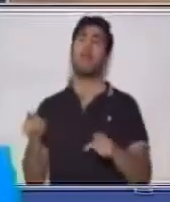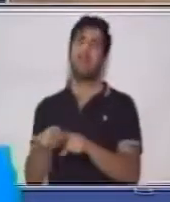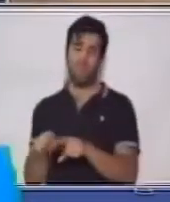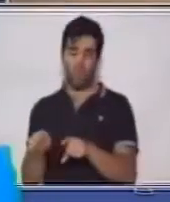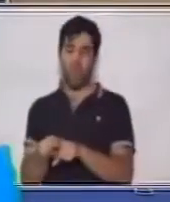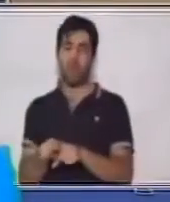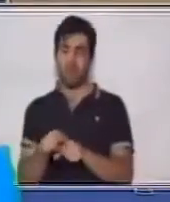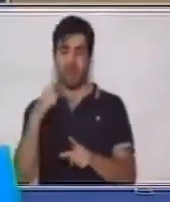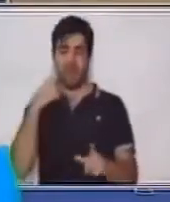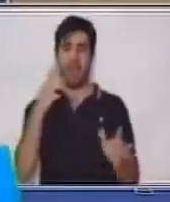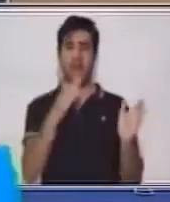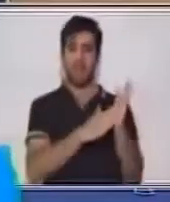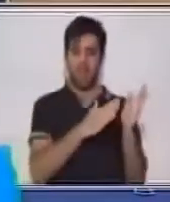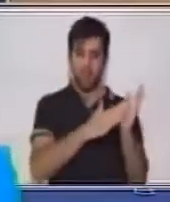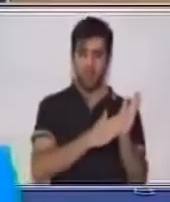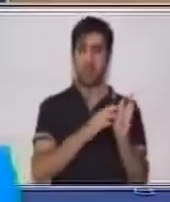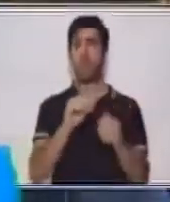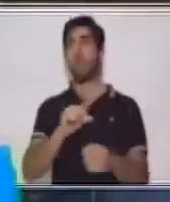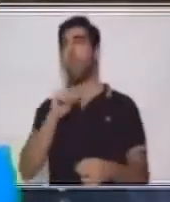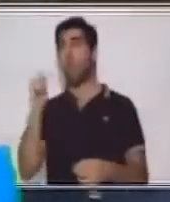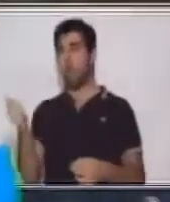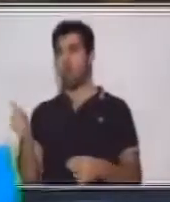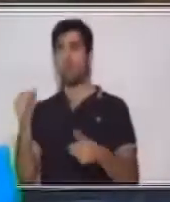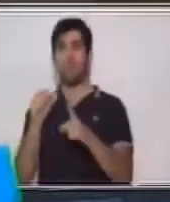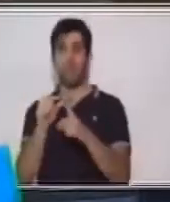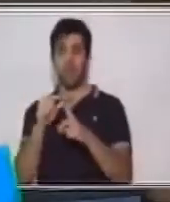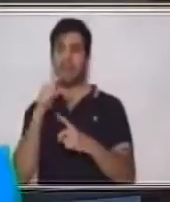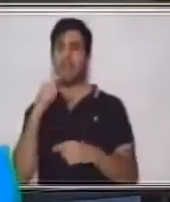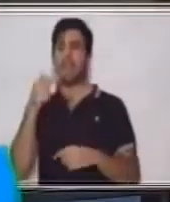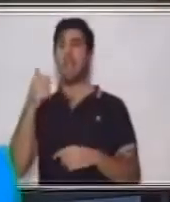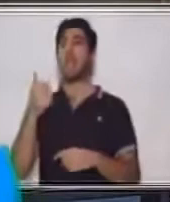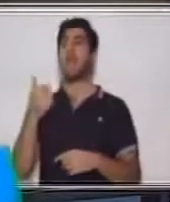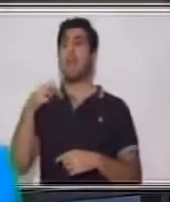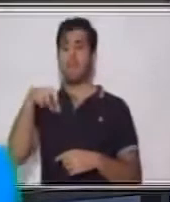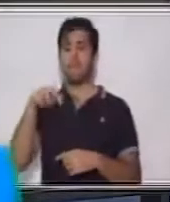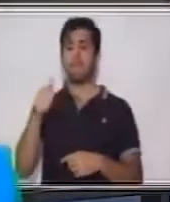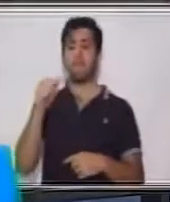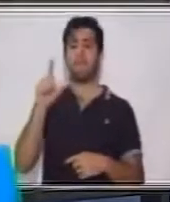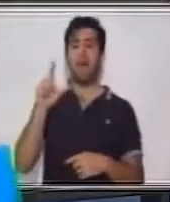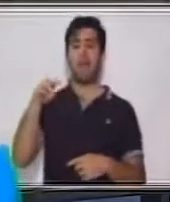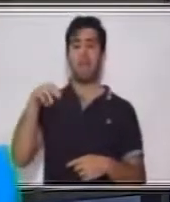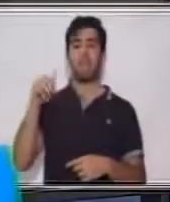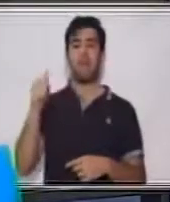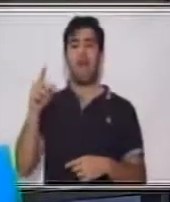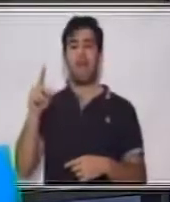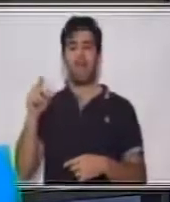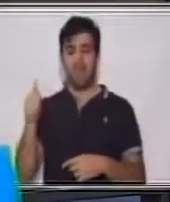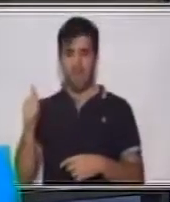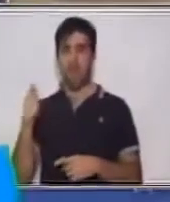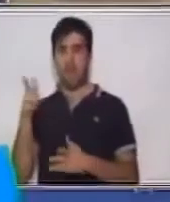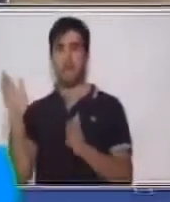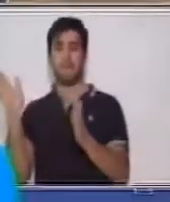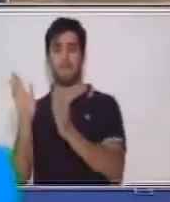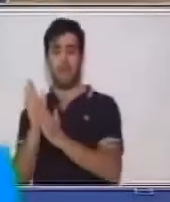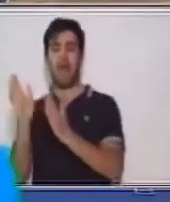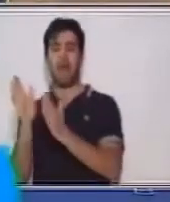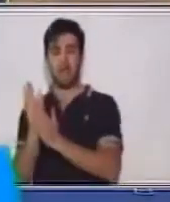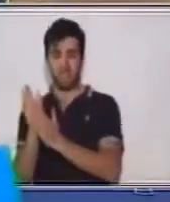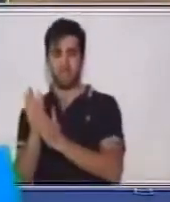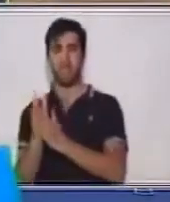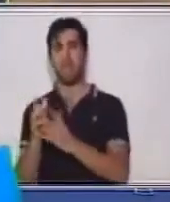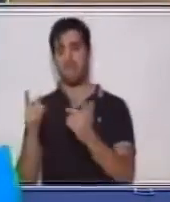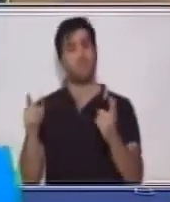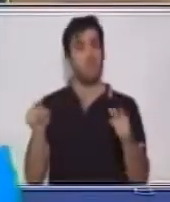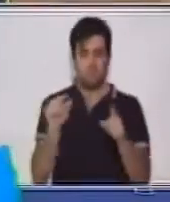palmadas, excelente. Algunos decimos aplaudir y otros decimos, a ver las palmas, ¿verdad? Y otros